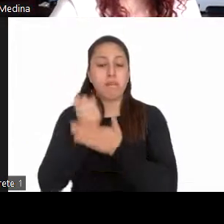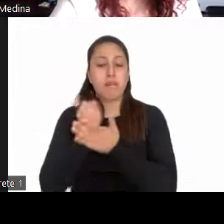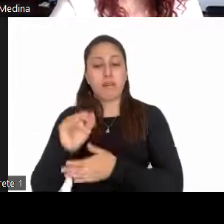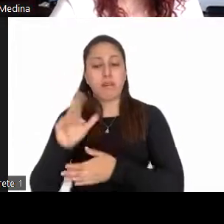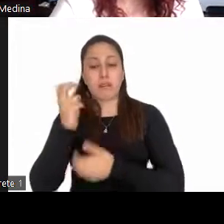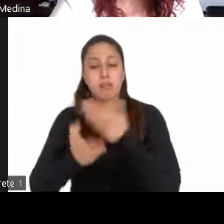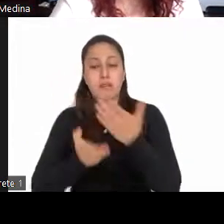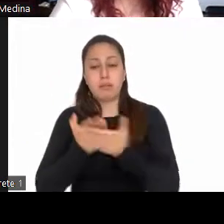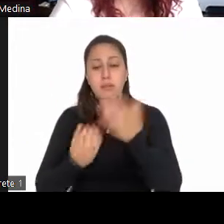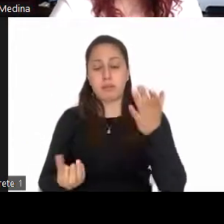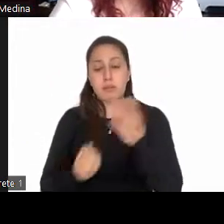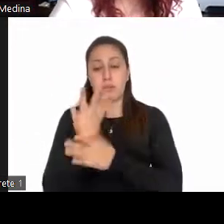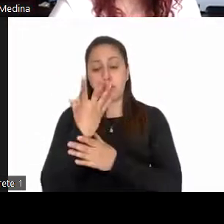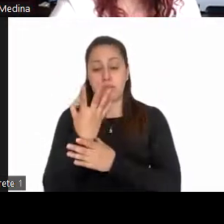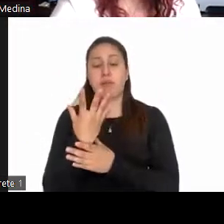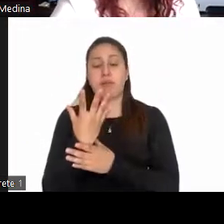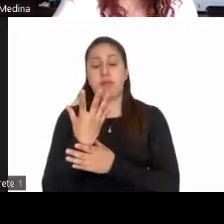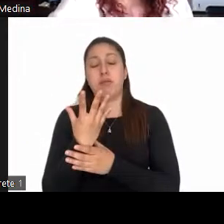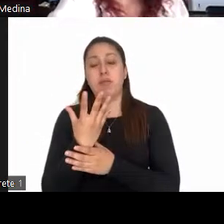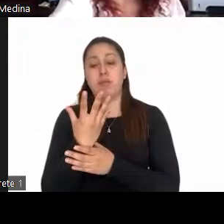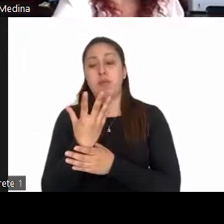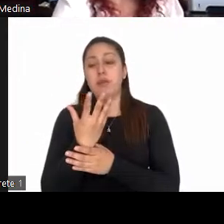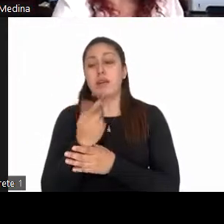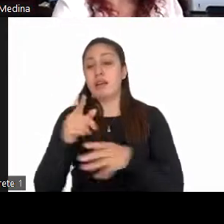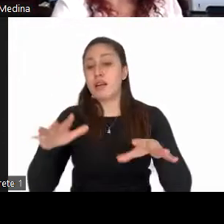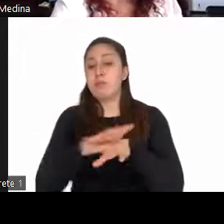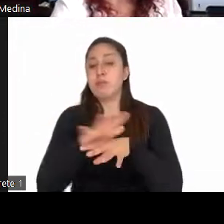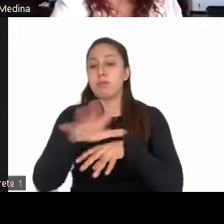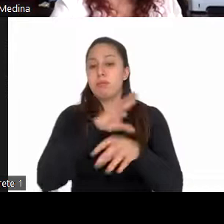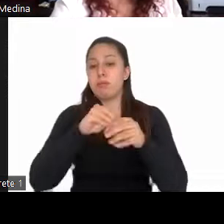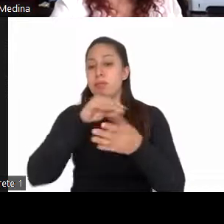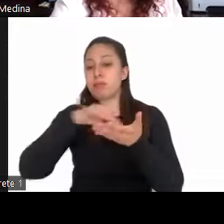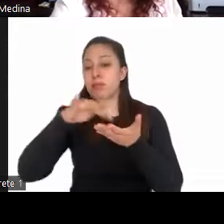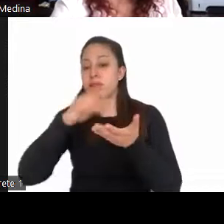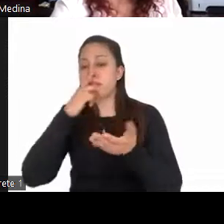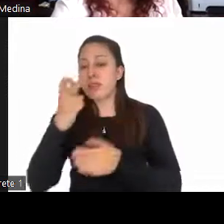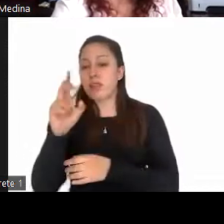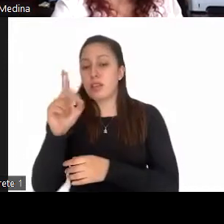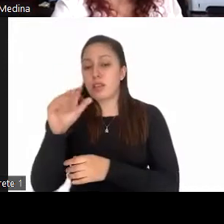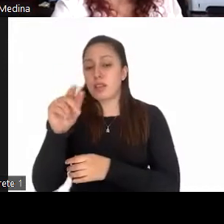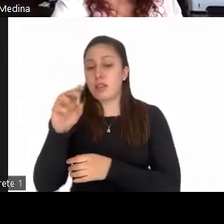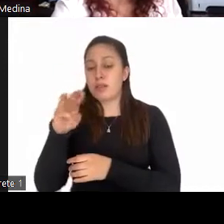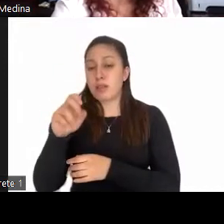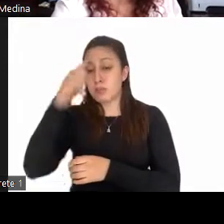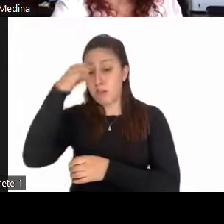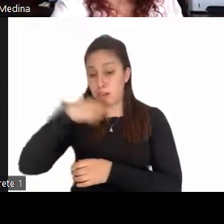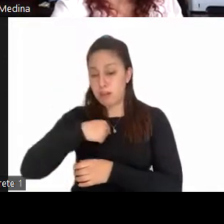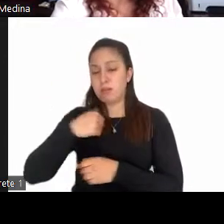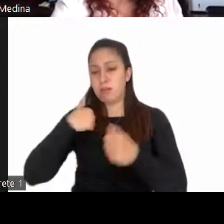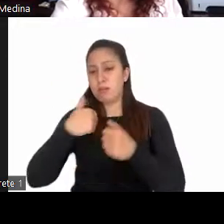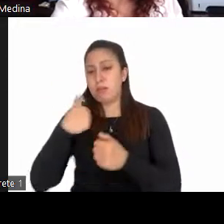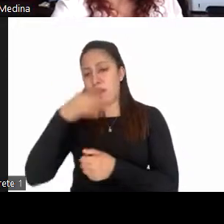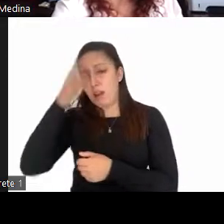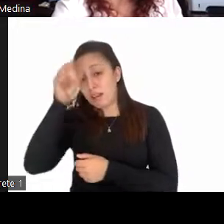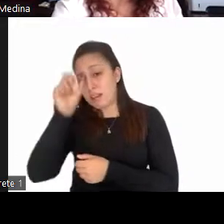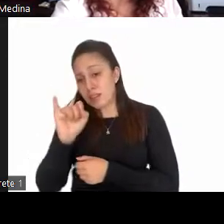ya que modifica el dictamen. También me parece correcto porque queda mucho más